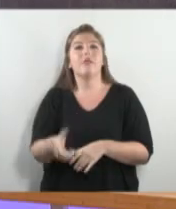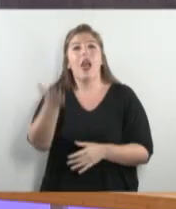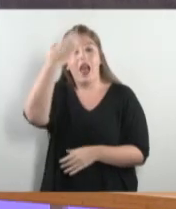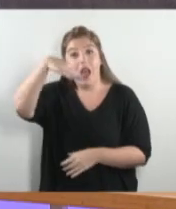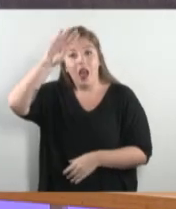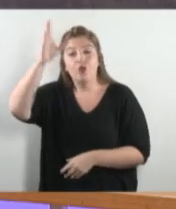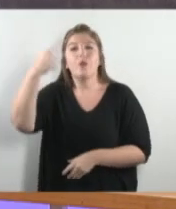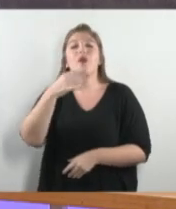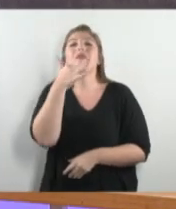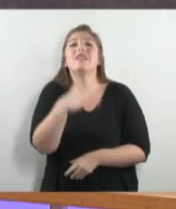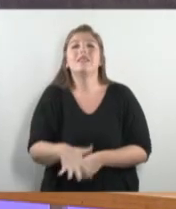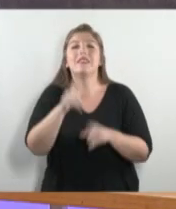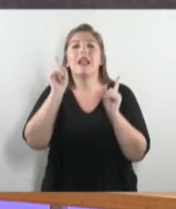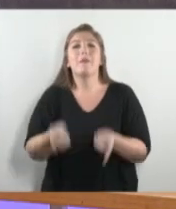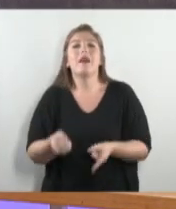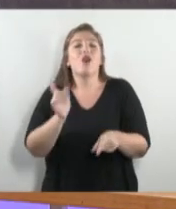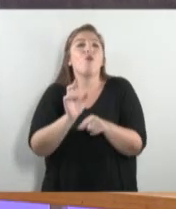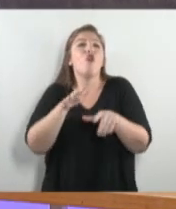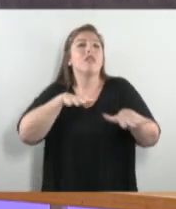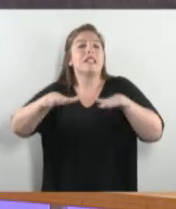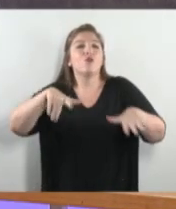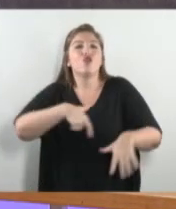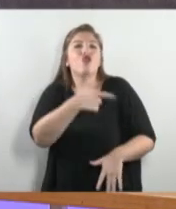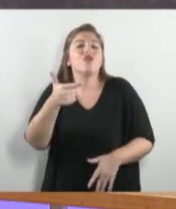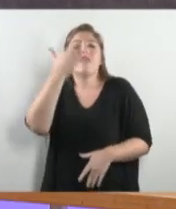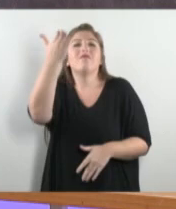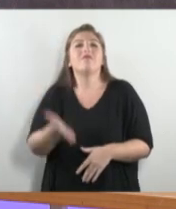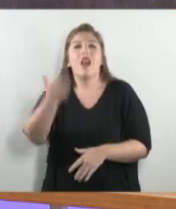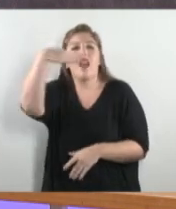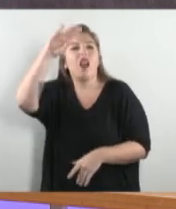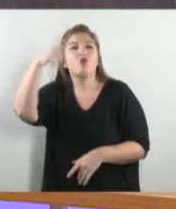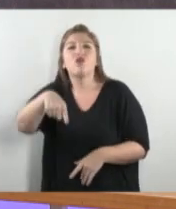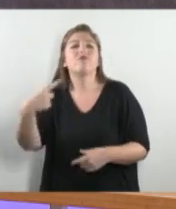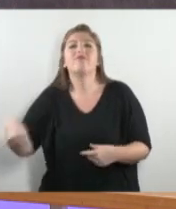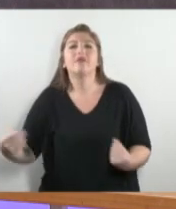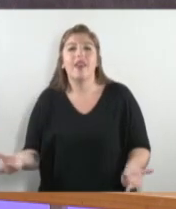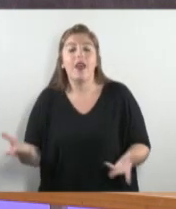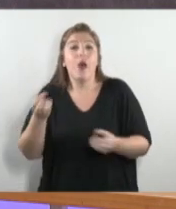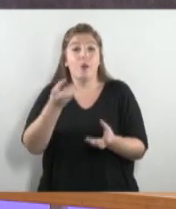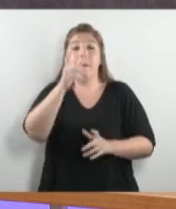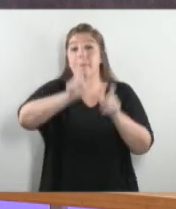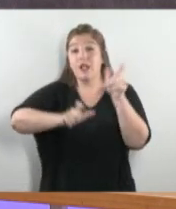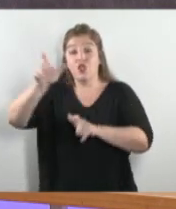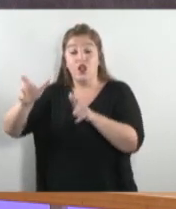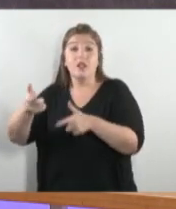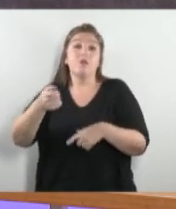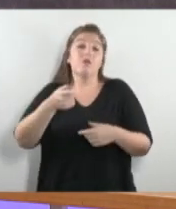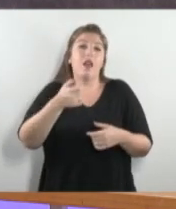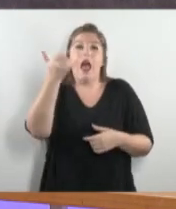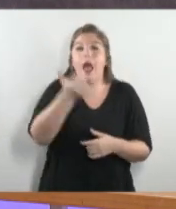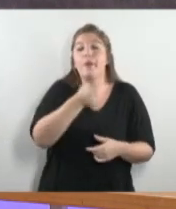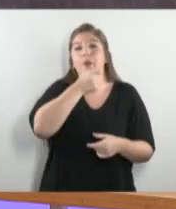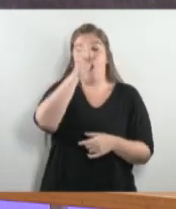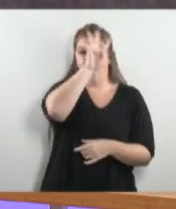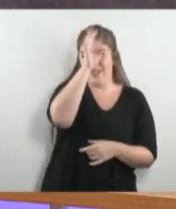para entender también en términos sociales qué representaba el gaucho, ¿no? Porque estaba como la gente que vivía, digamos, tenés como, está el indio,